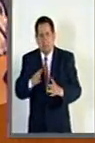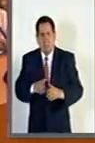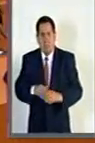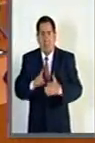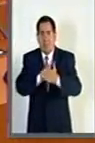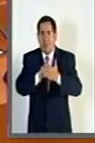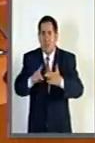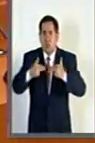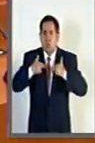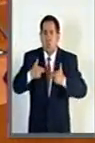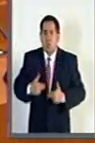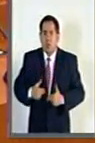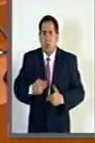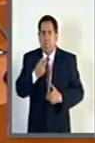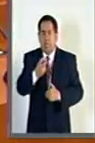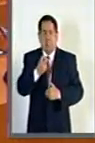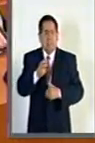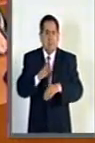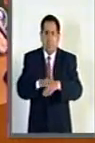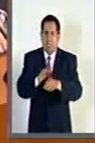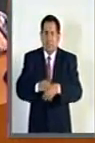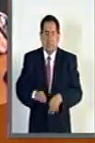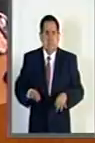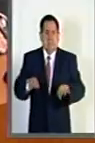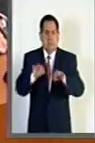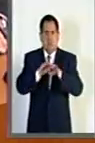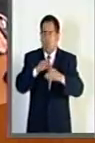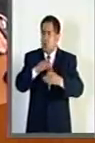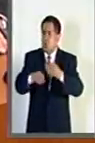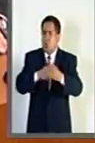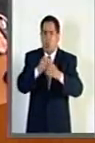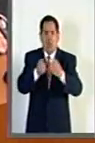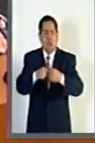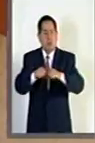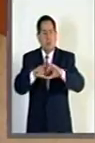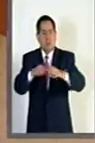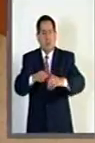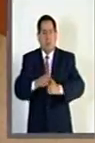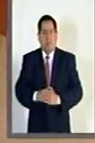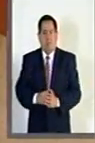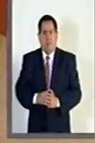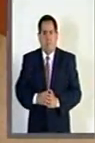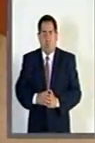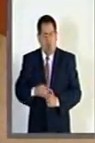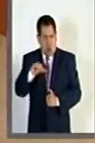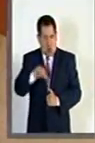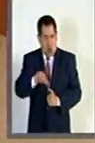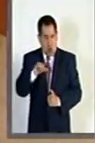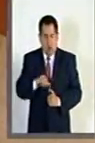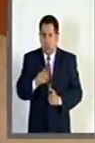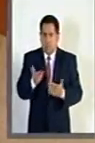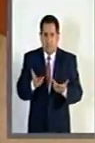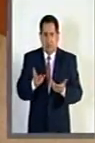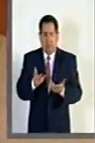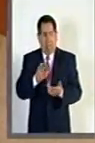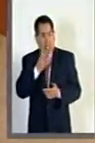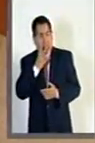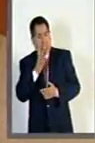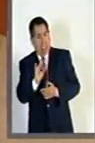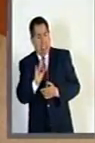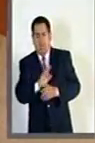humanos son la base fundamental de toda sociedad. Y hoy no podemos minimizar ese